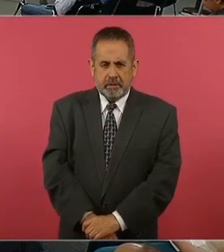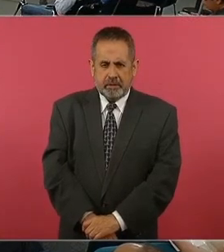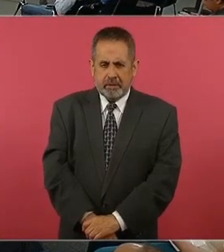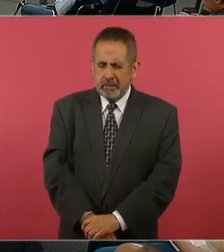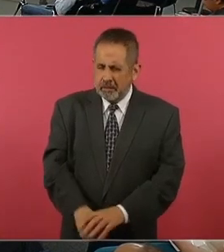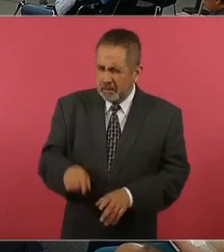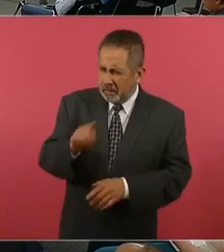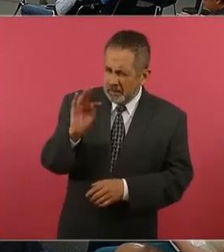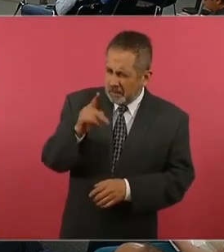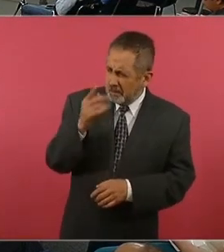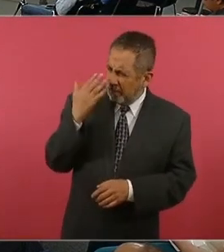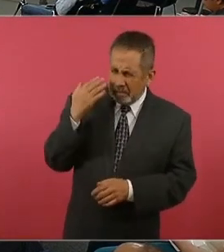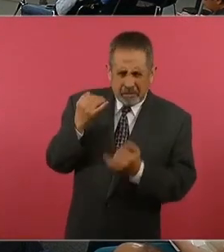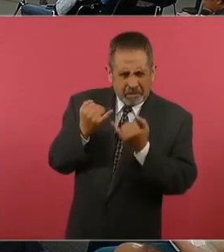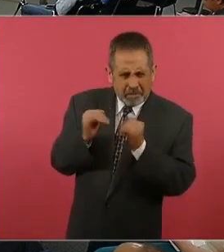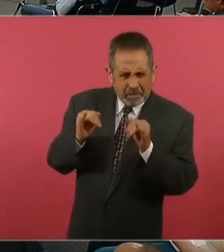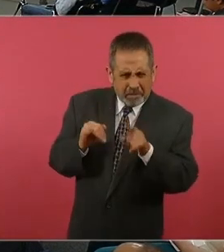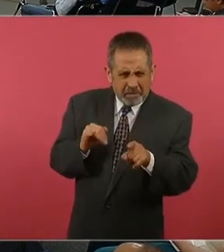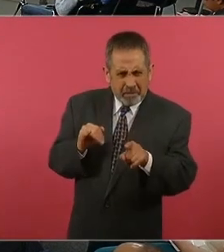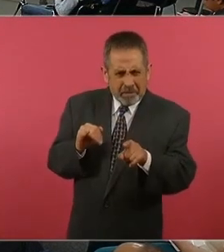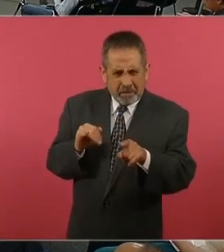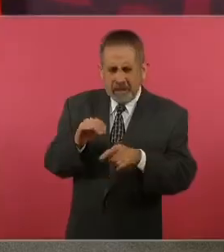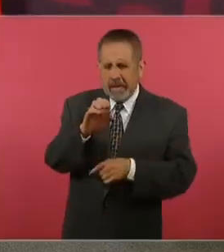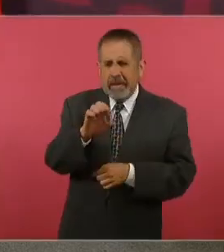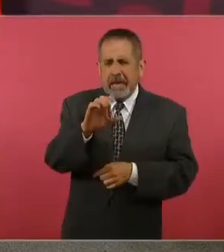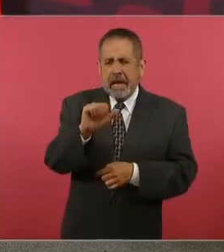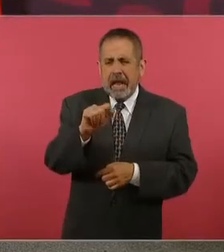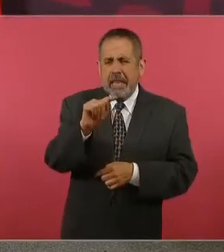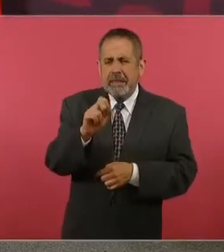el que inauguramos, el de Catepec,